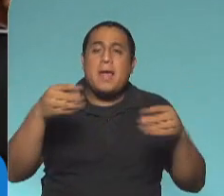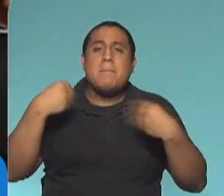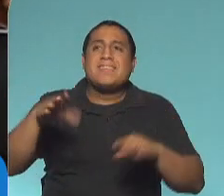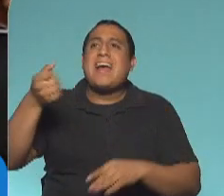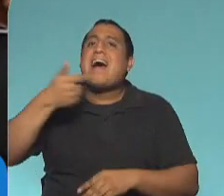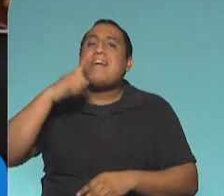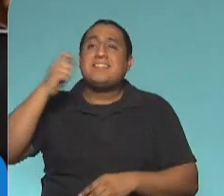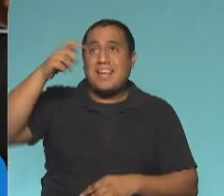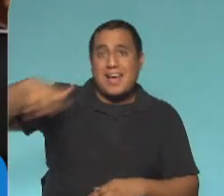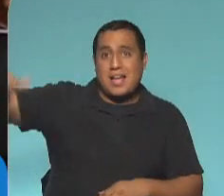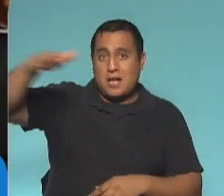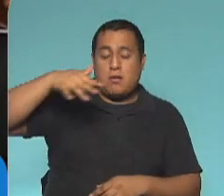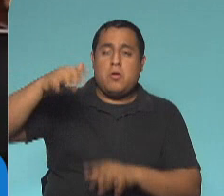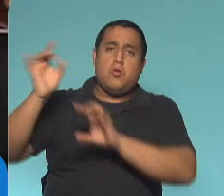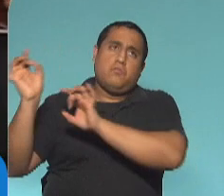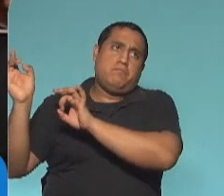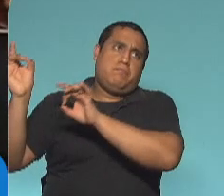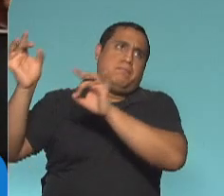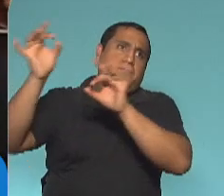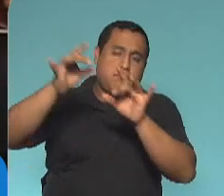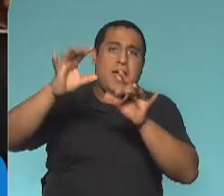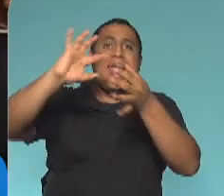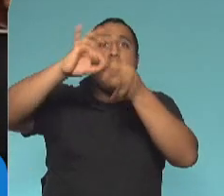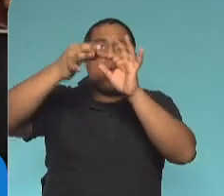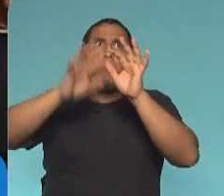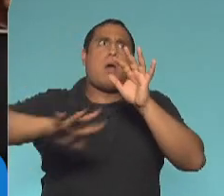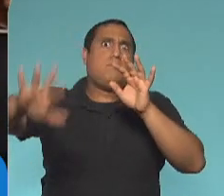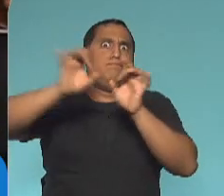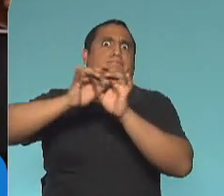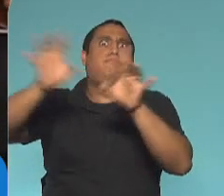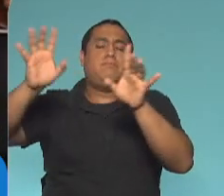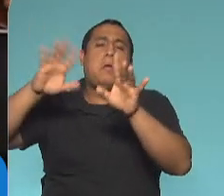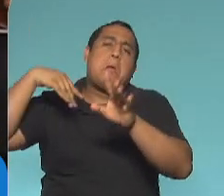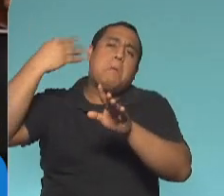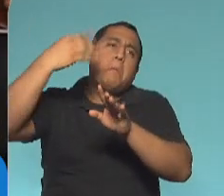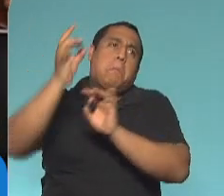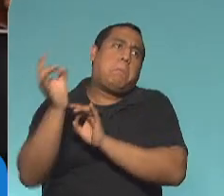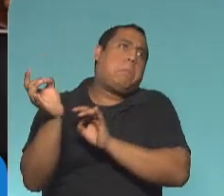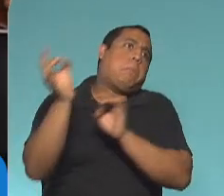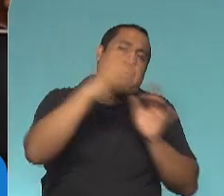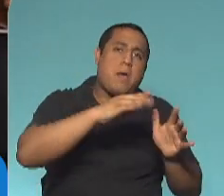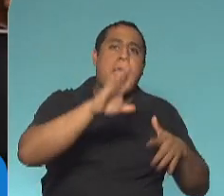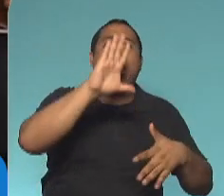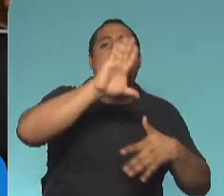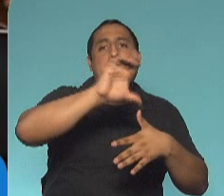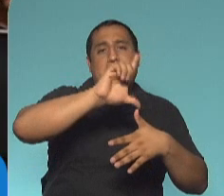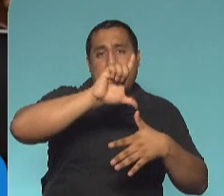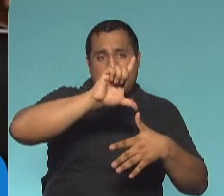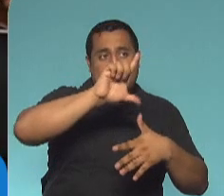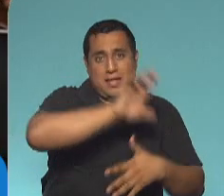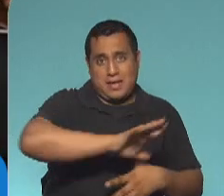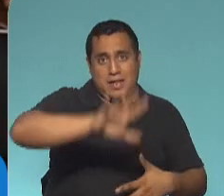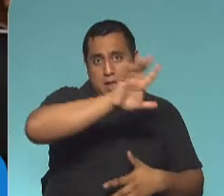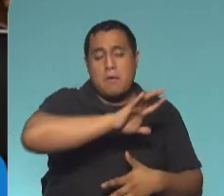Asia, tiene su epicentro en Europa, luego pasa a América Latina, a expensas